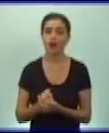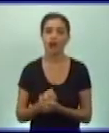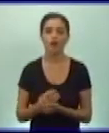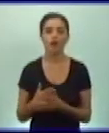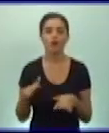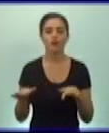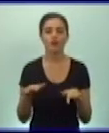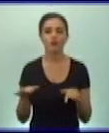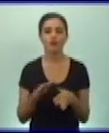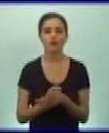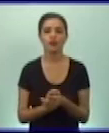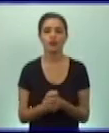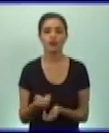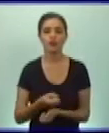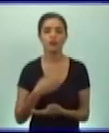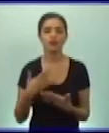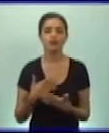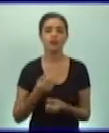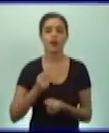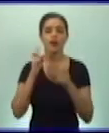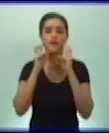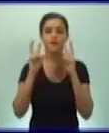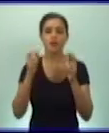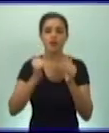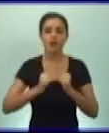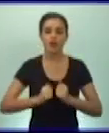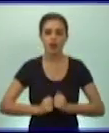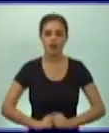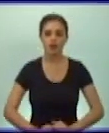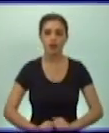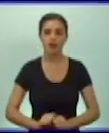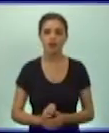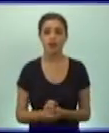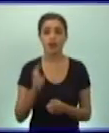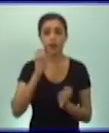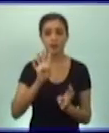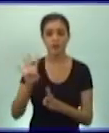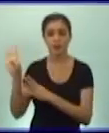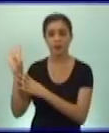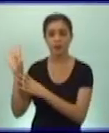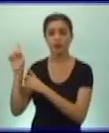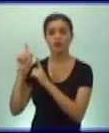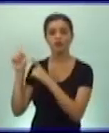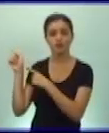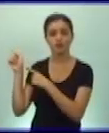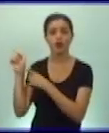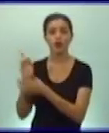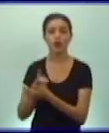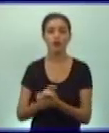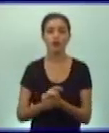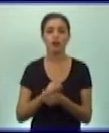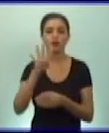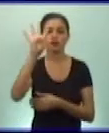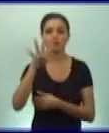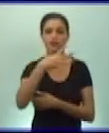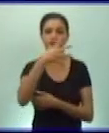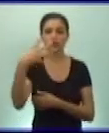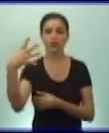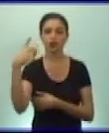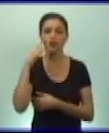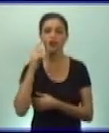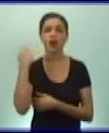sostenido de la esperanza de vida al nacer. Aquí estamos observando en pantalla una tabla que nos muestra los